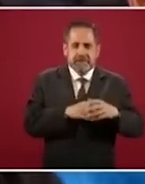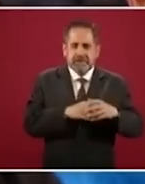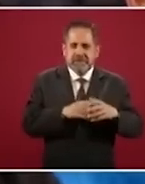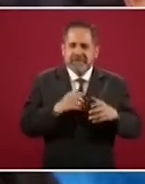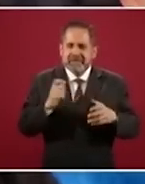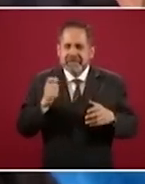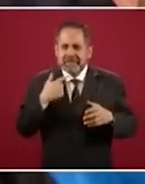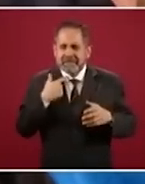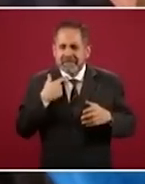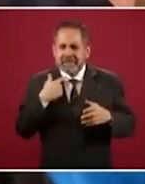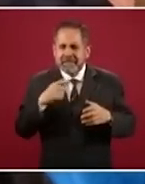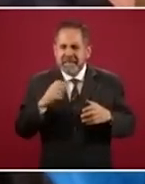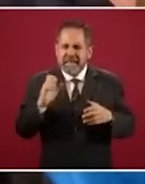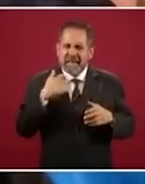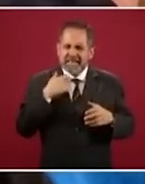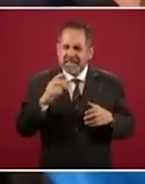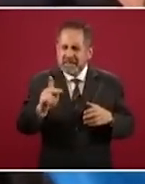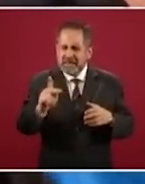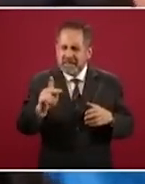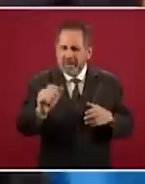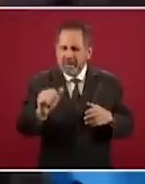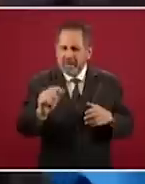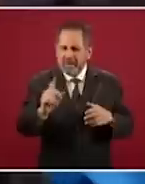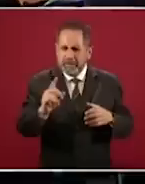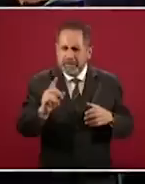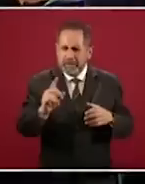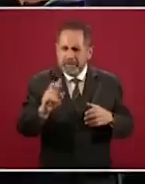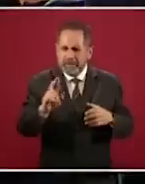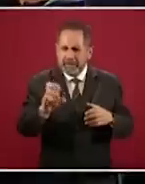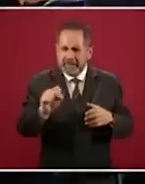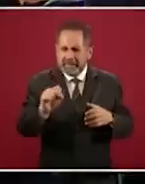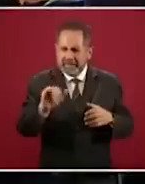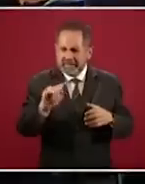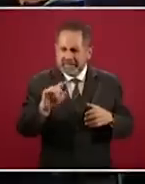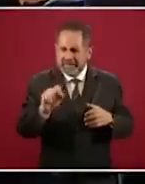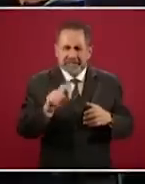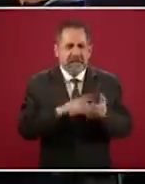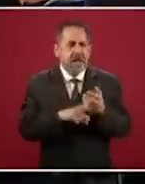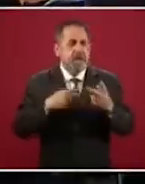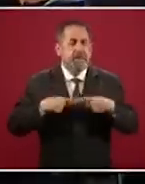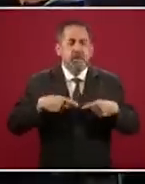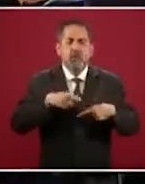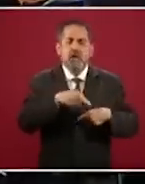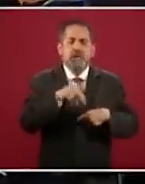qué? Expadrecistas, no panistas, expadrecistas,